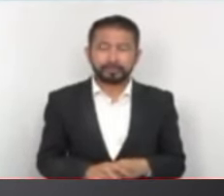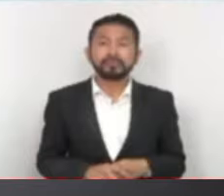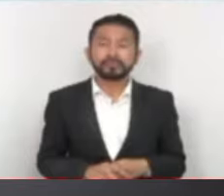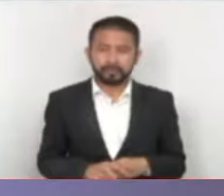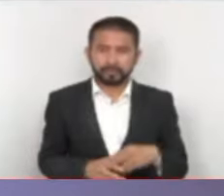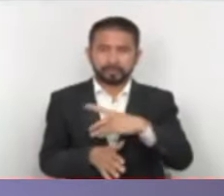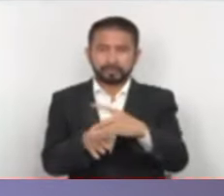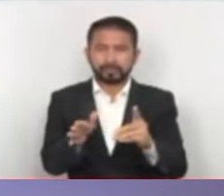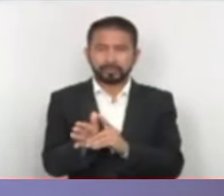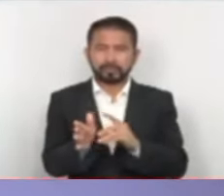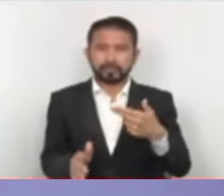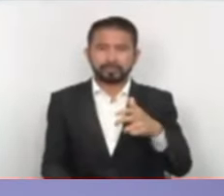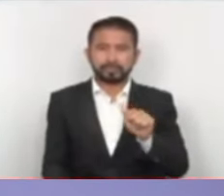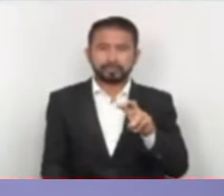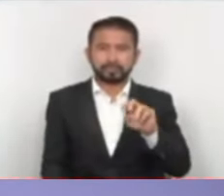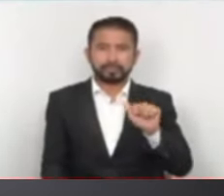Diputado Raúl Chamagua.